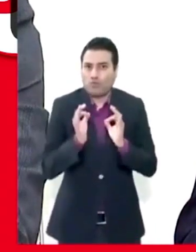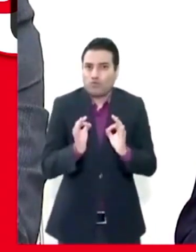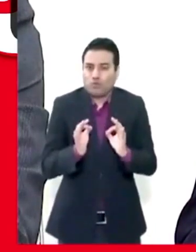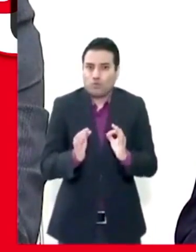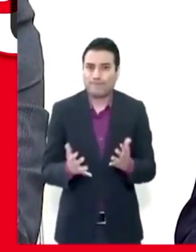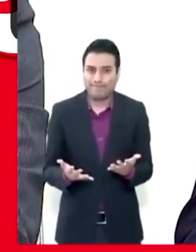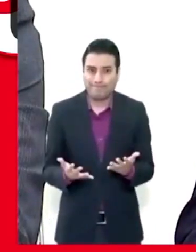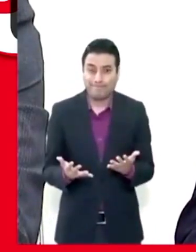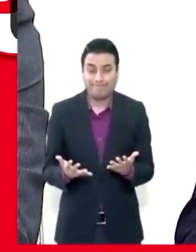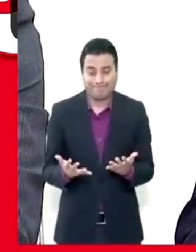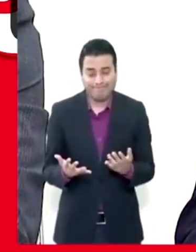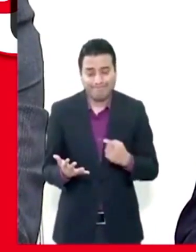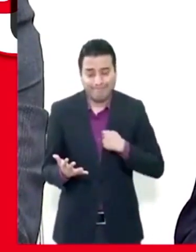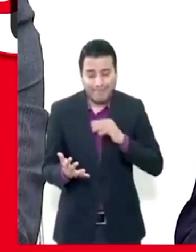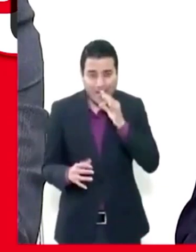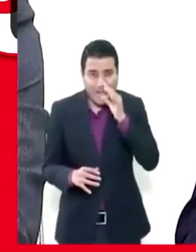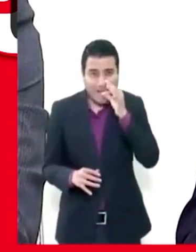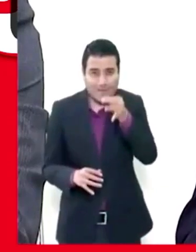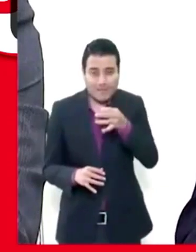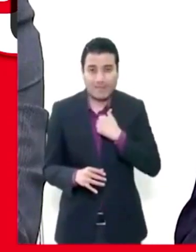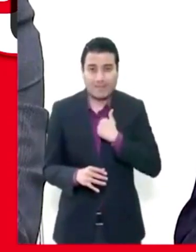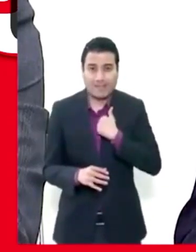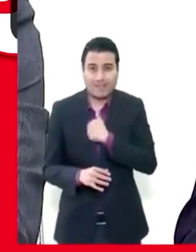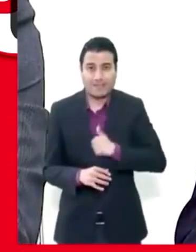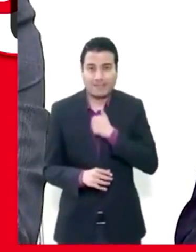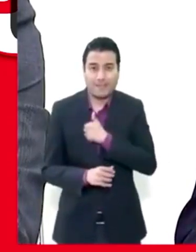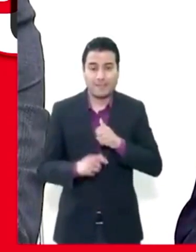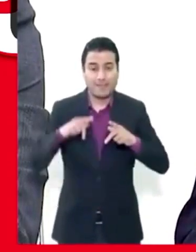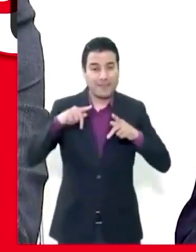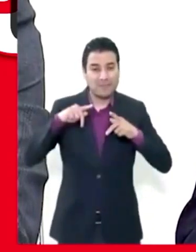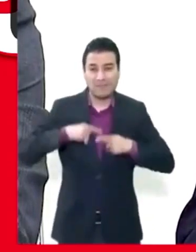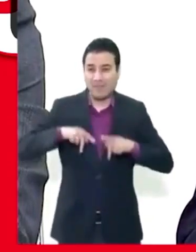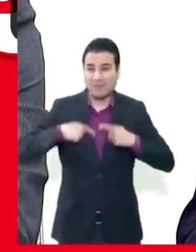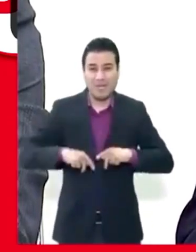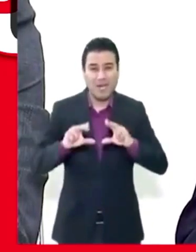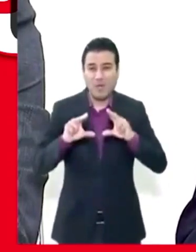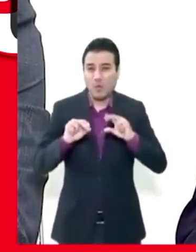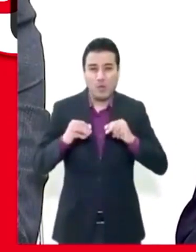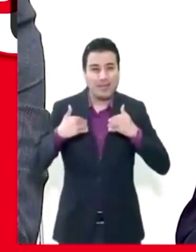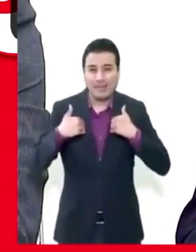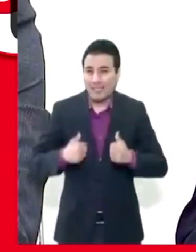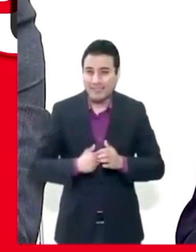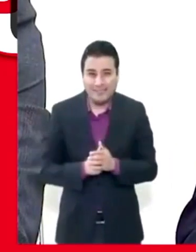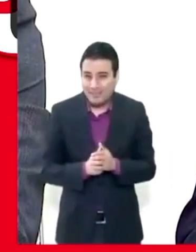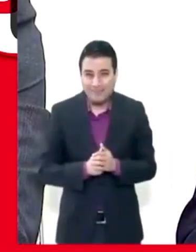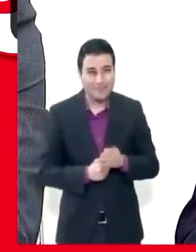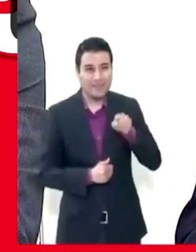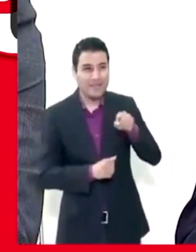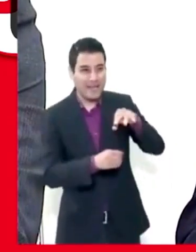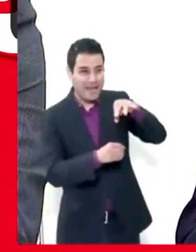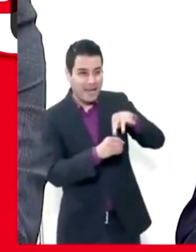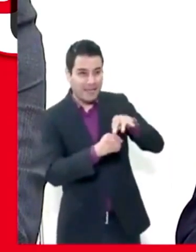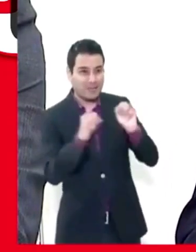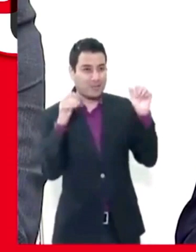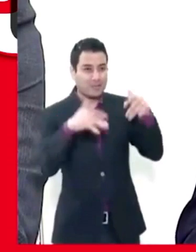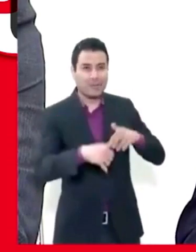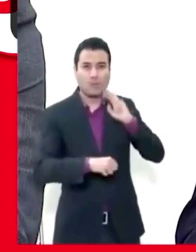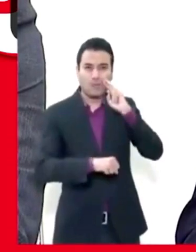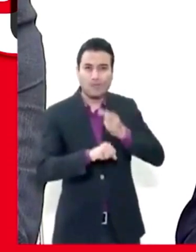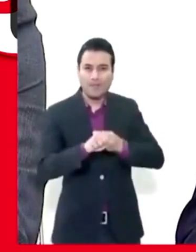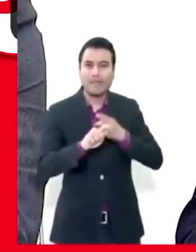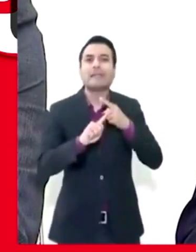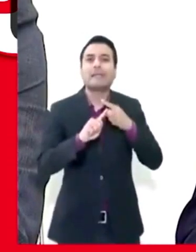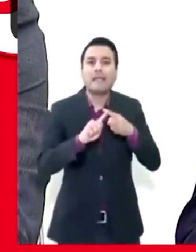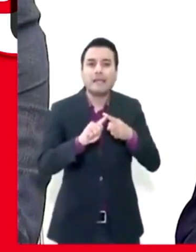Lamento decirlo así pero no se ha entendido que las elecciones son una responsabilidad de estado no solo eso tampoco